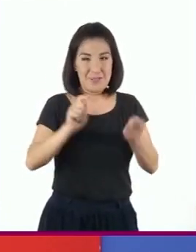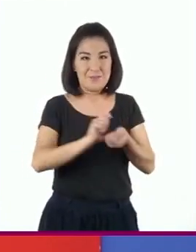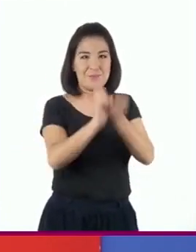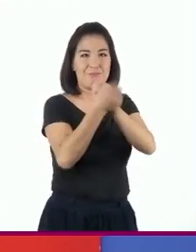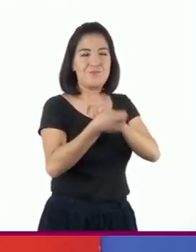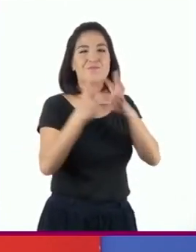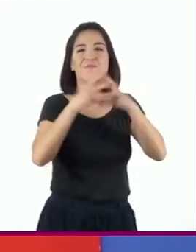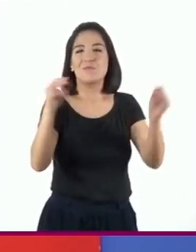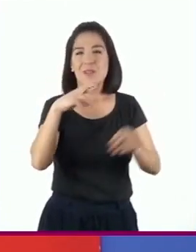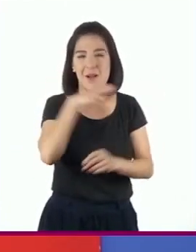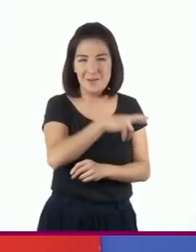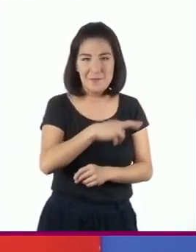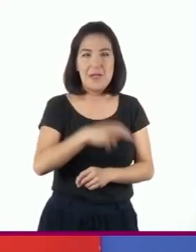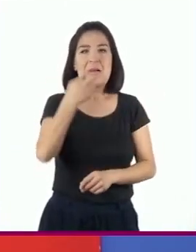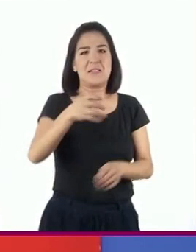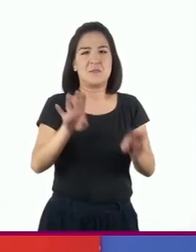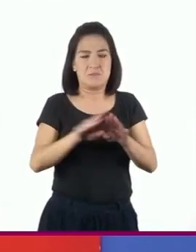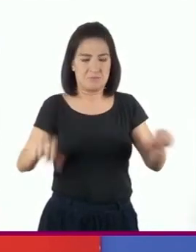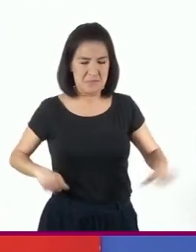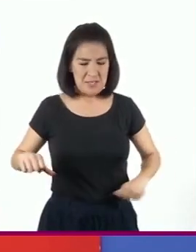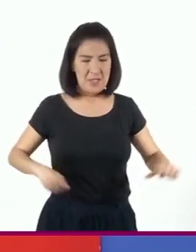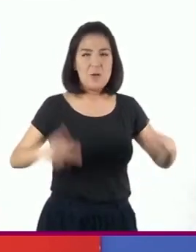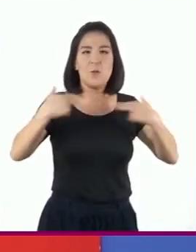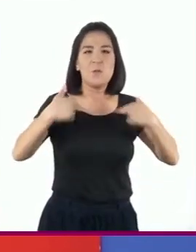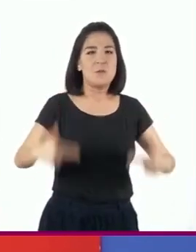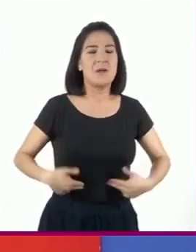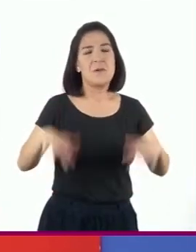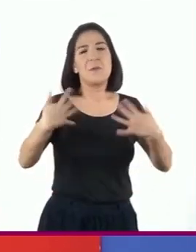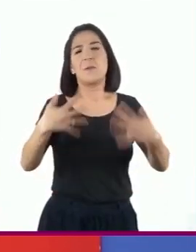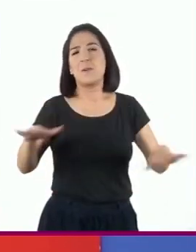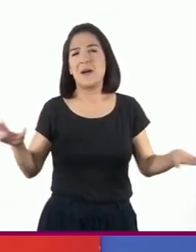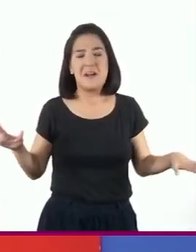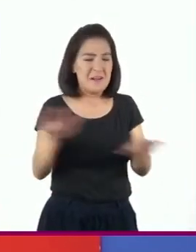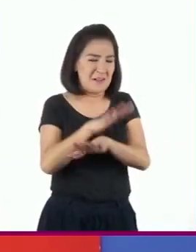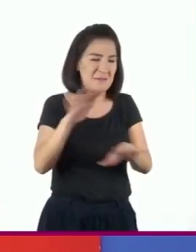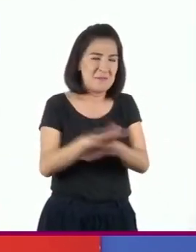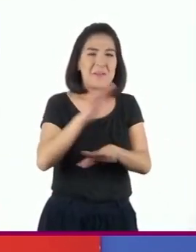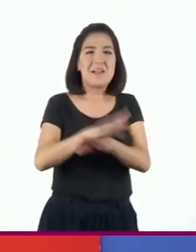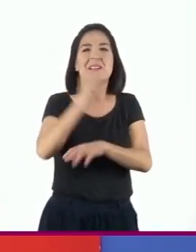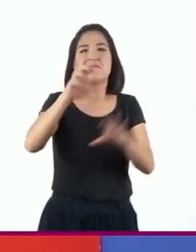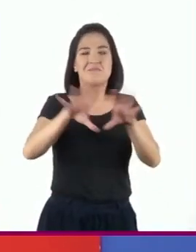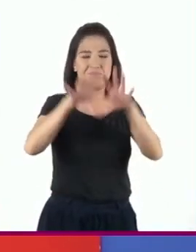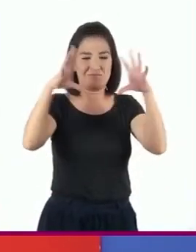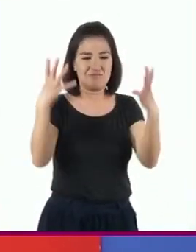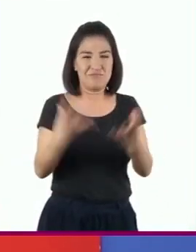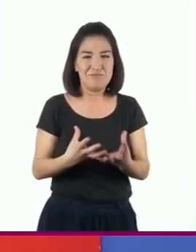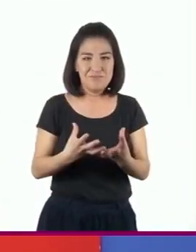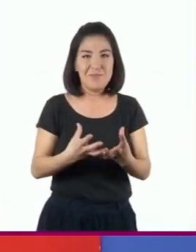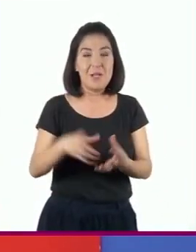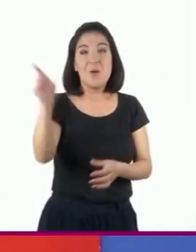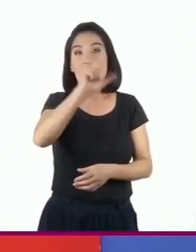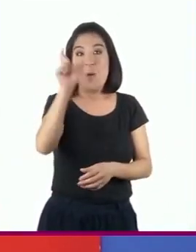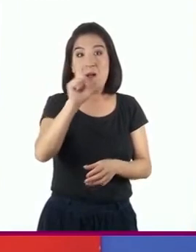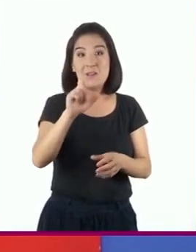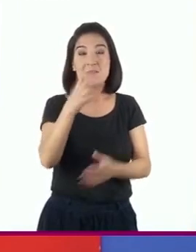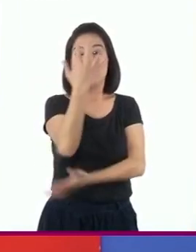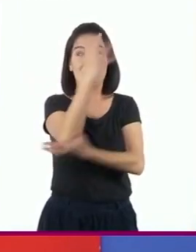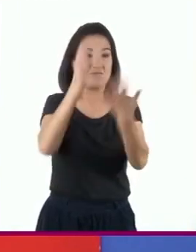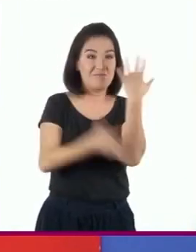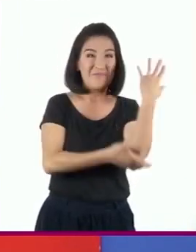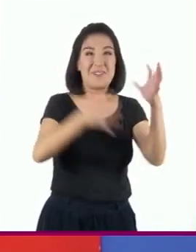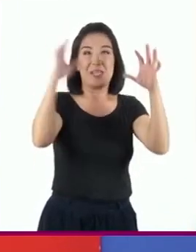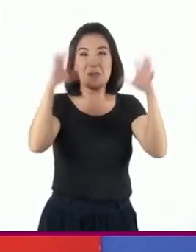Guardián de la Tierra. La humanidad promueve la evolución a gran velocidad. Probablemente tú no te consideres como